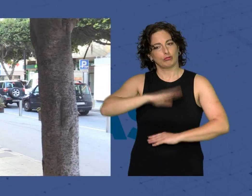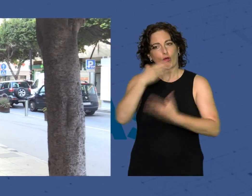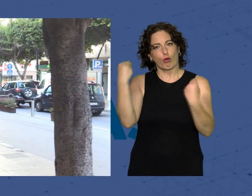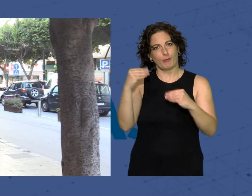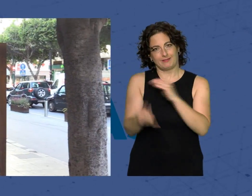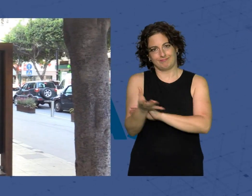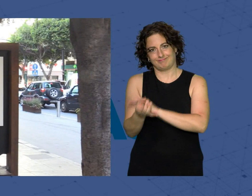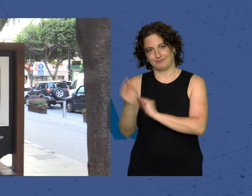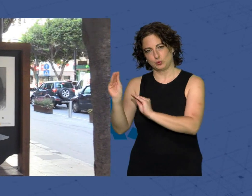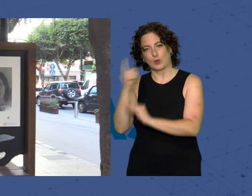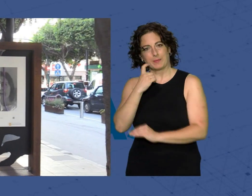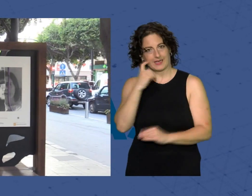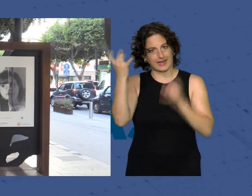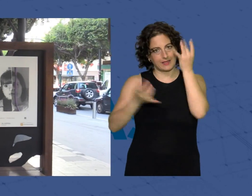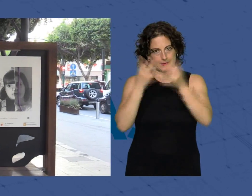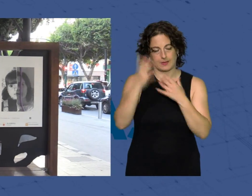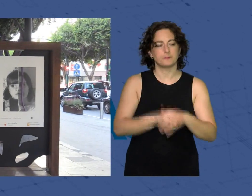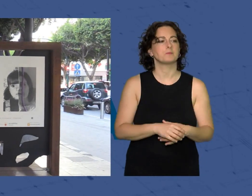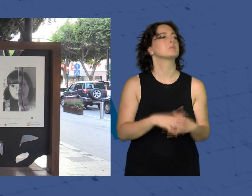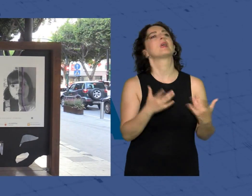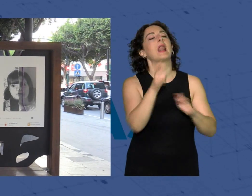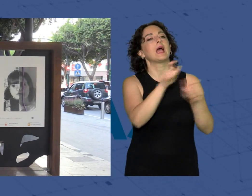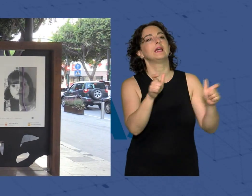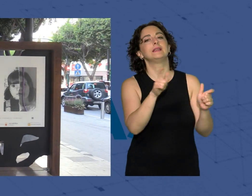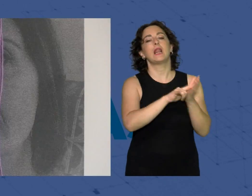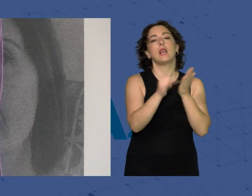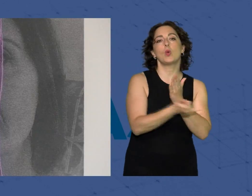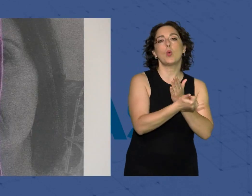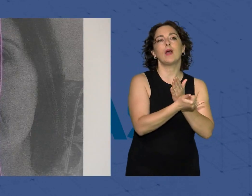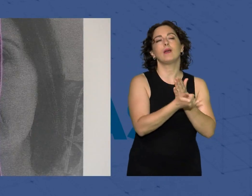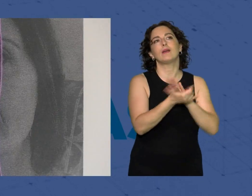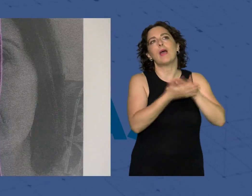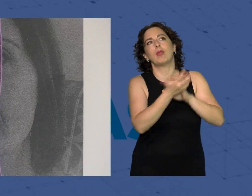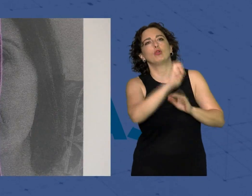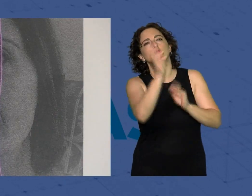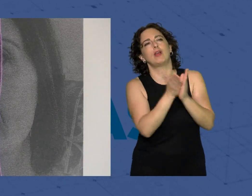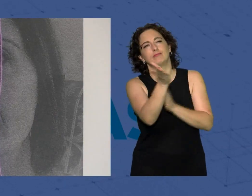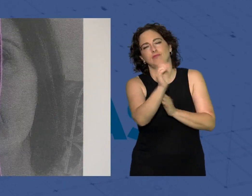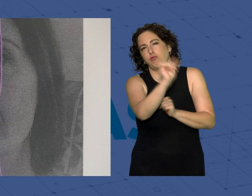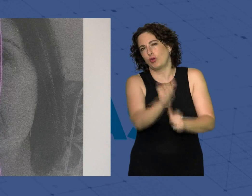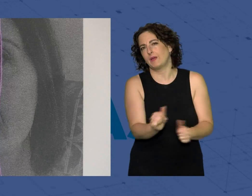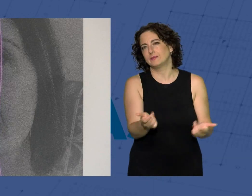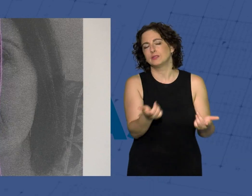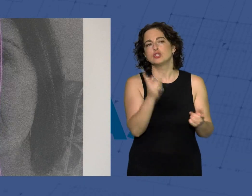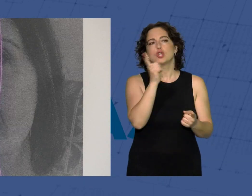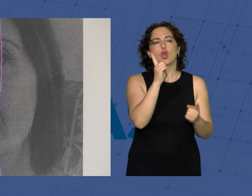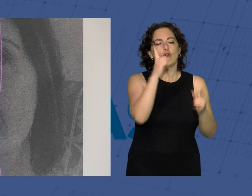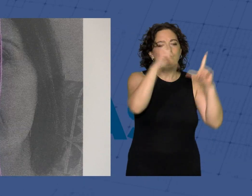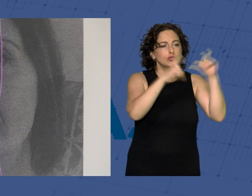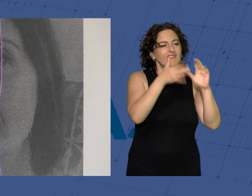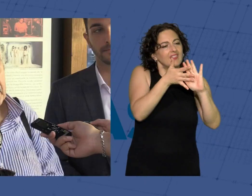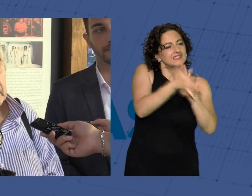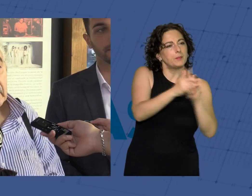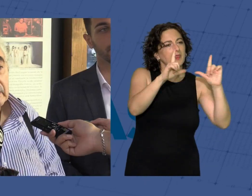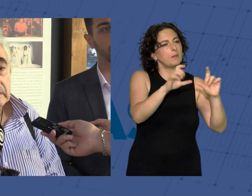almerienses. La gente habla en otro lenguaje, habla de otra manera, no solamente se ocupa de esa fotografía descriptiva que